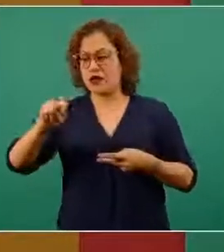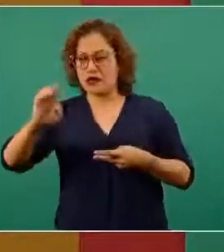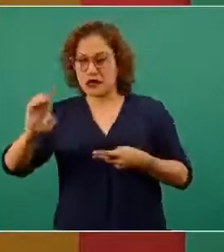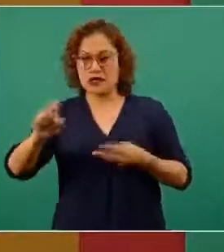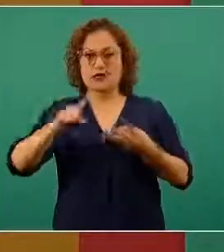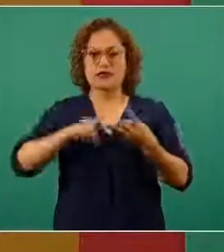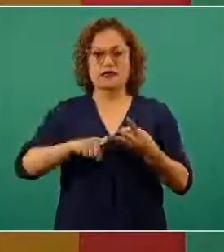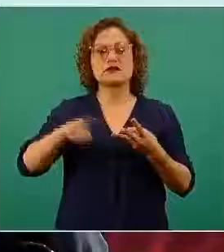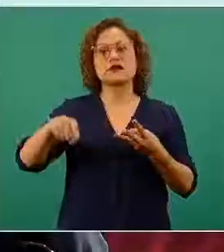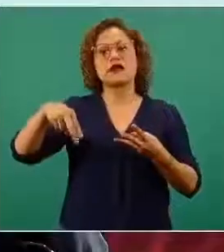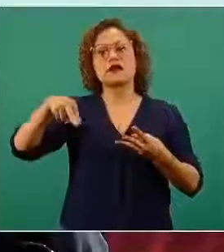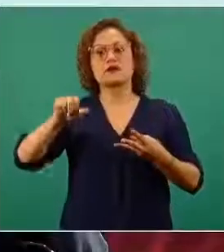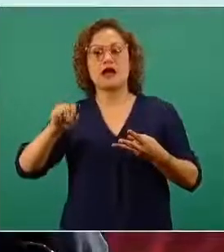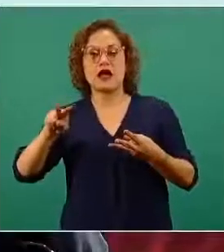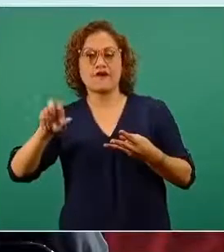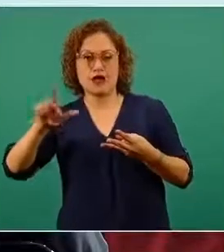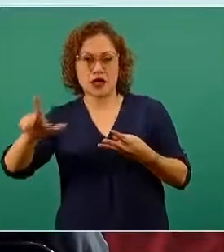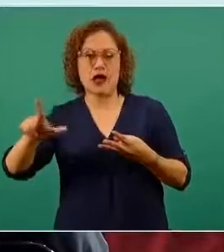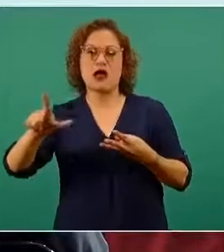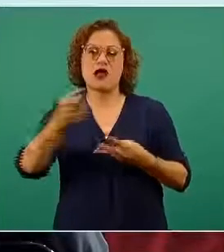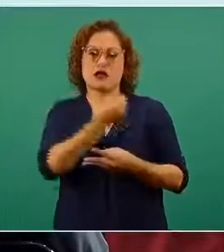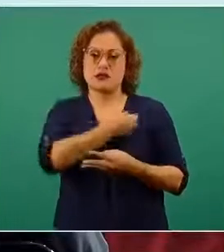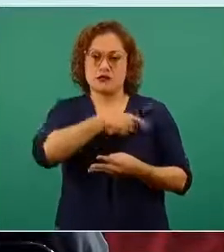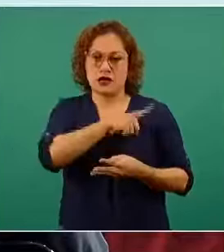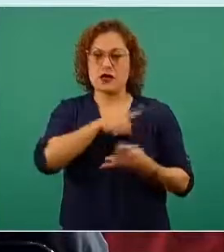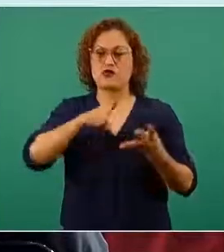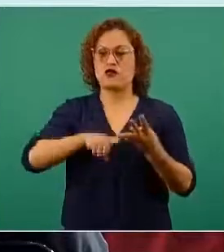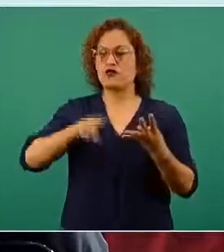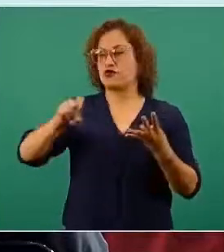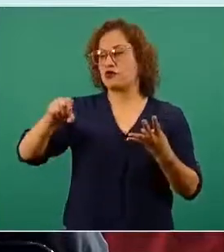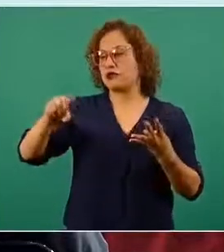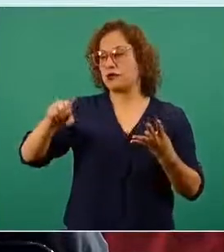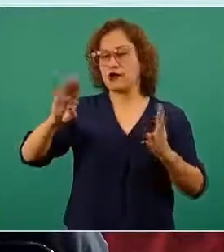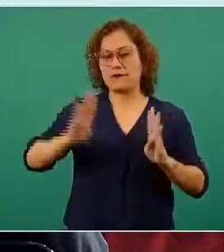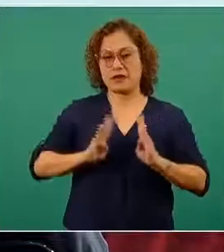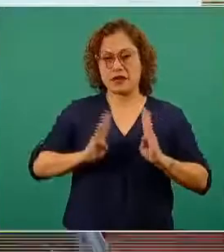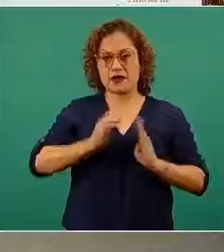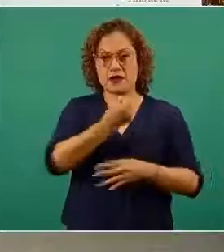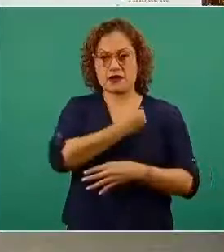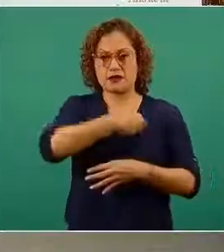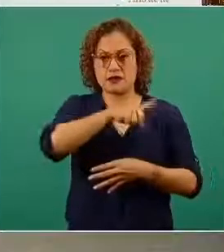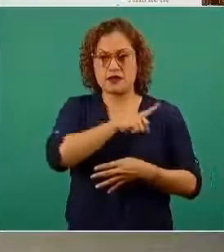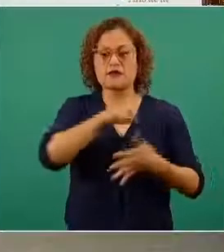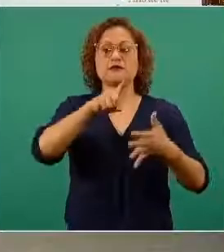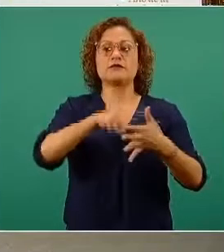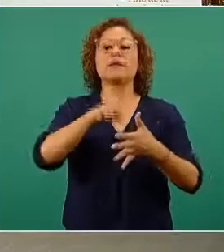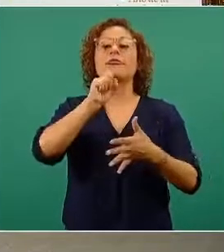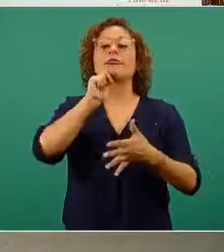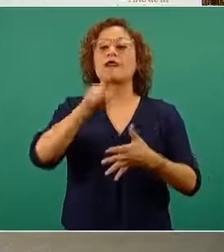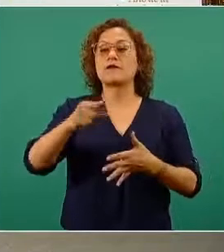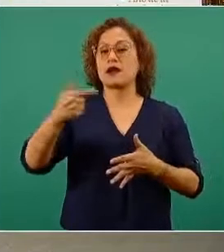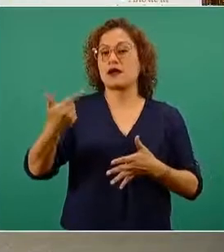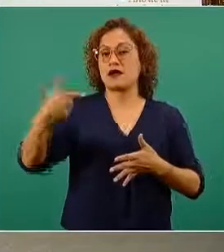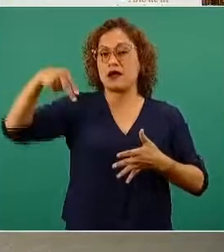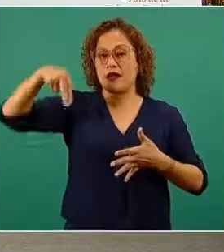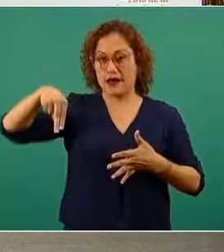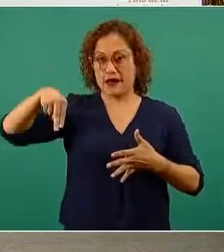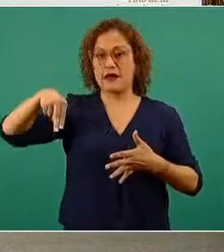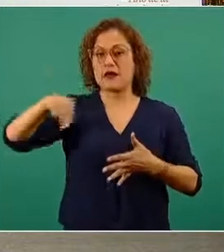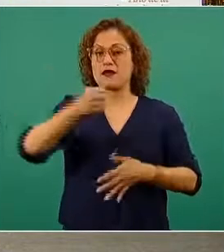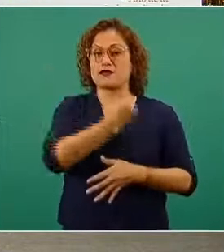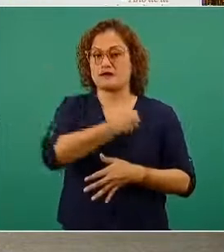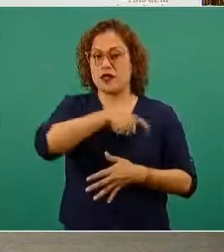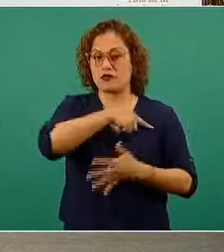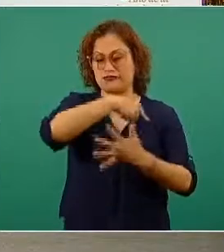Sanidad Naval, la Dirección de Sanidad Militar y también el componente de salud de la Guardia Nacional están acompañando